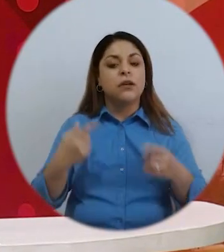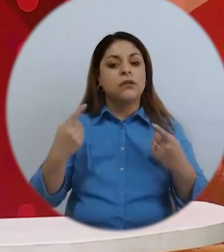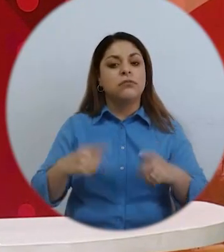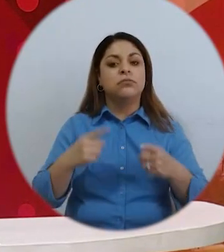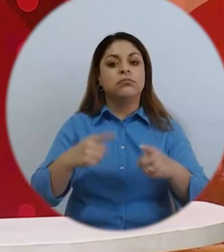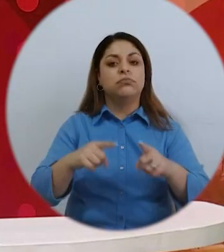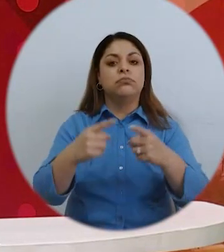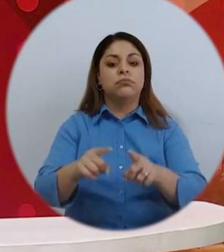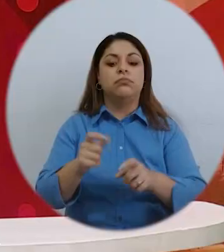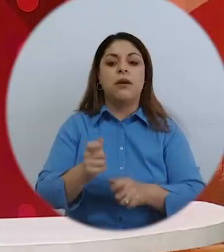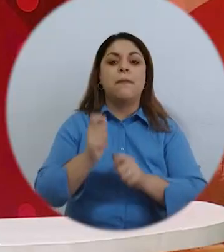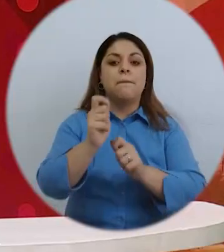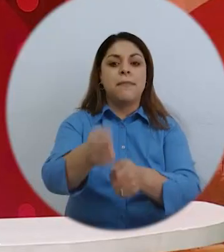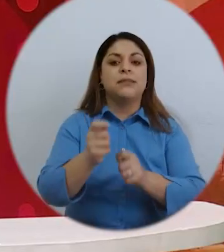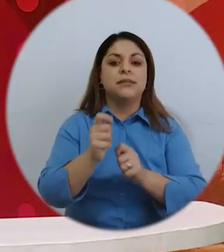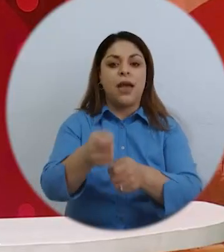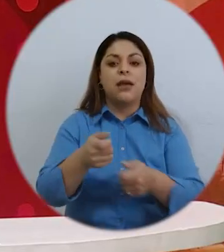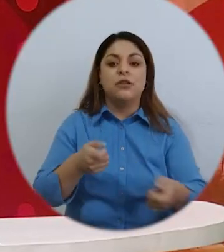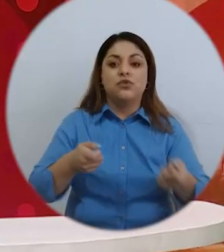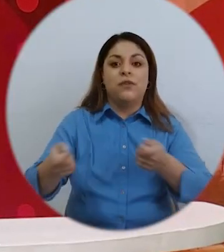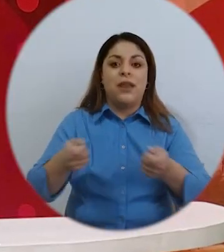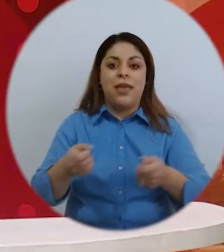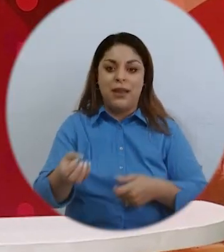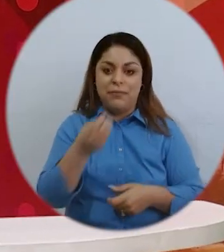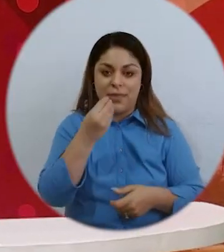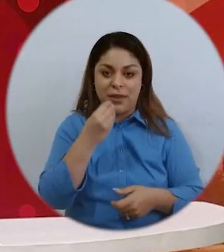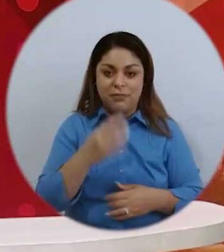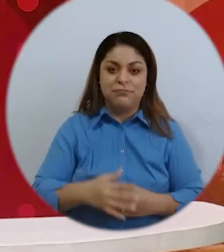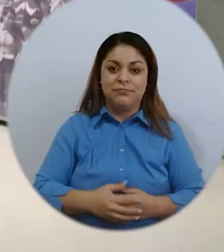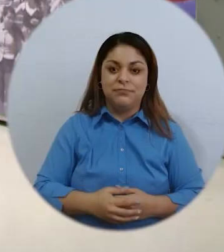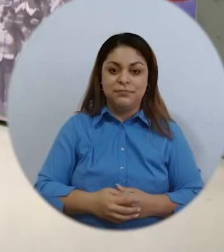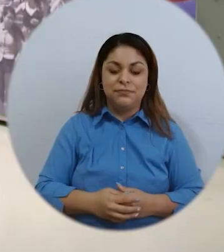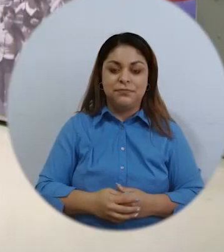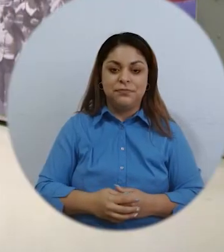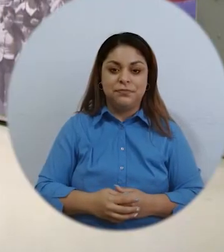una repercusión sobre la pesca y la soberanía alimentaria.